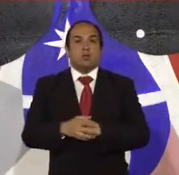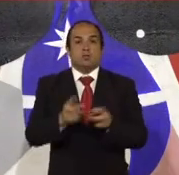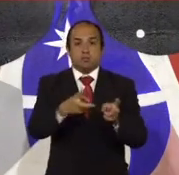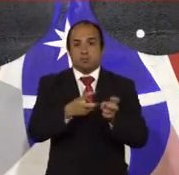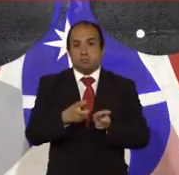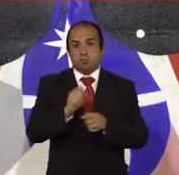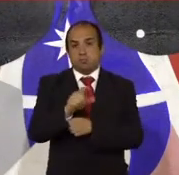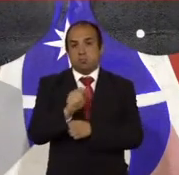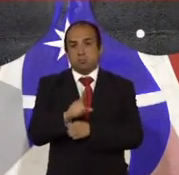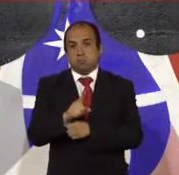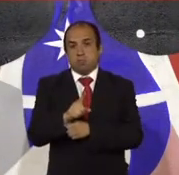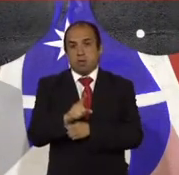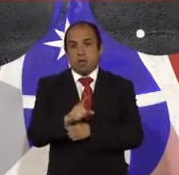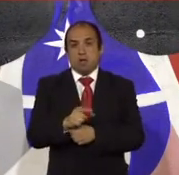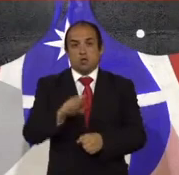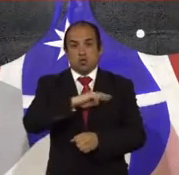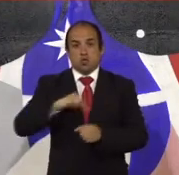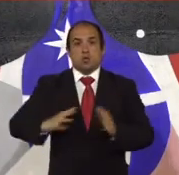para poder